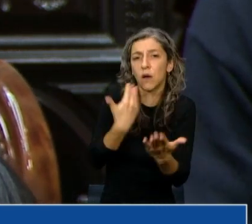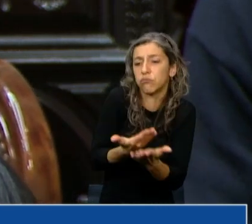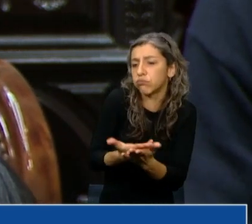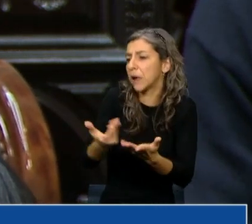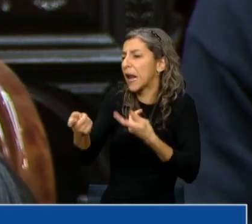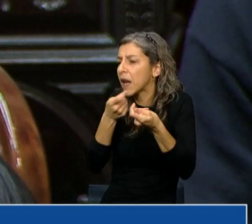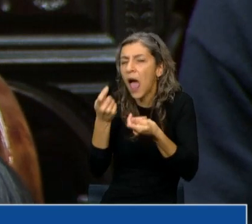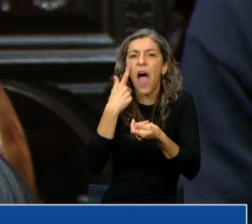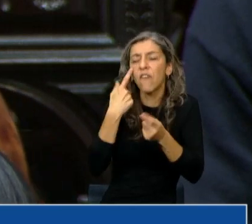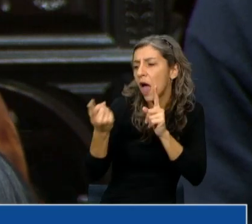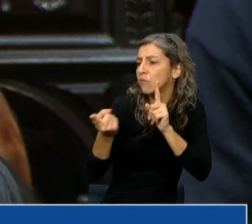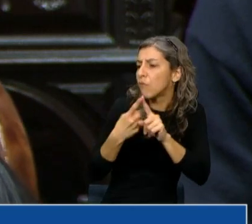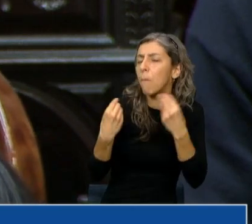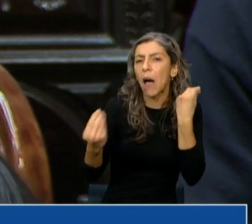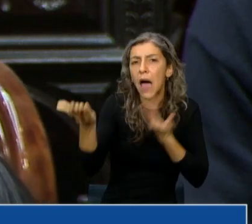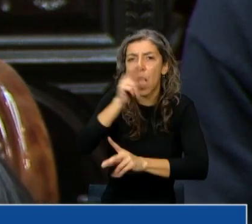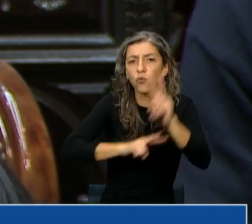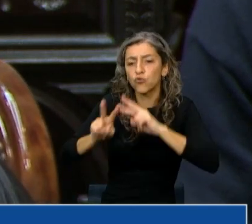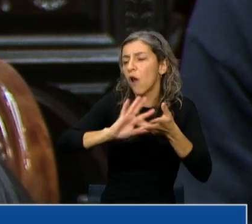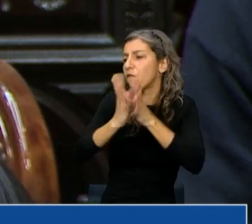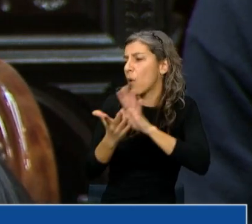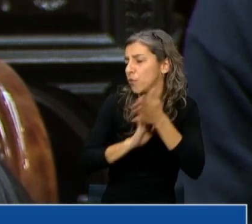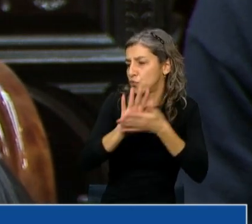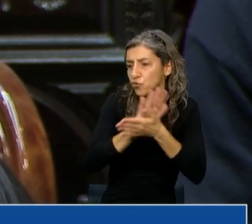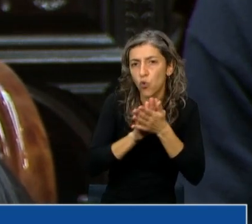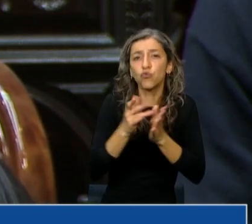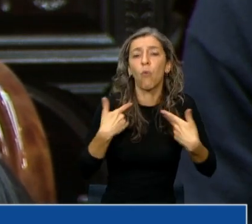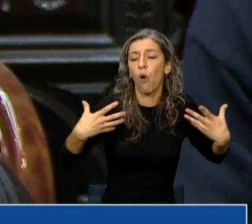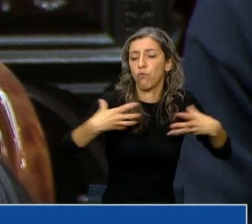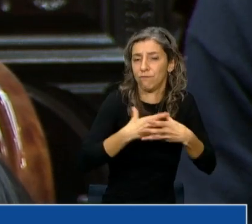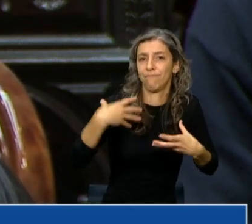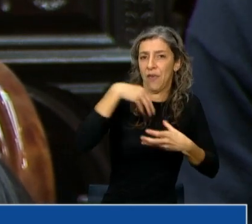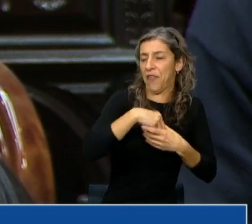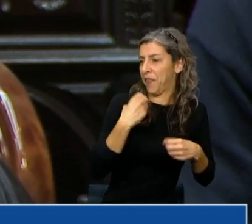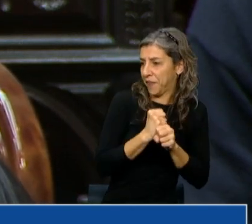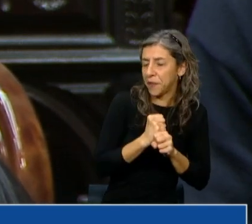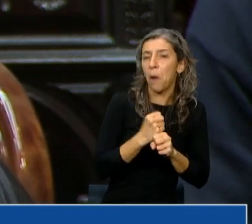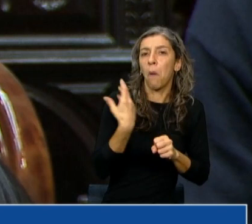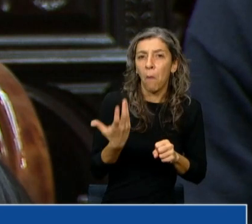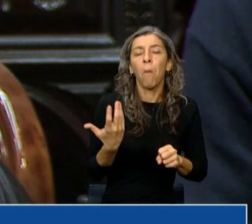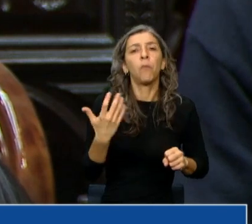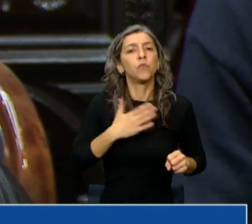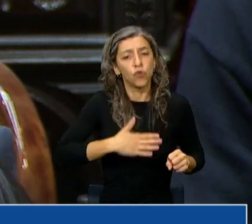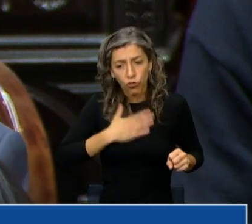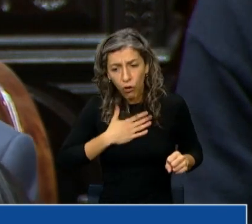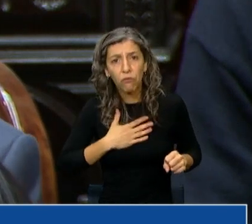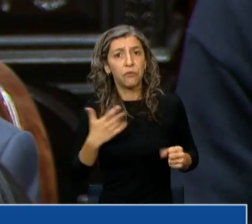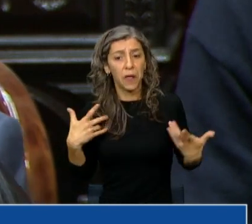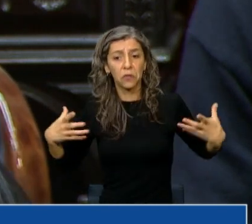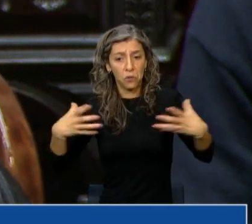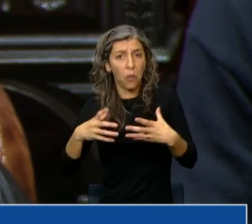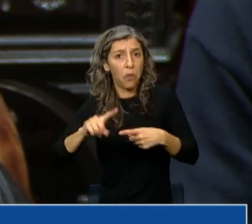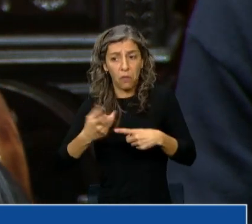este tema en mi organización y como parte del movimiento obrero. Celebro pertenecer al espacio